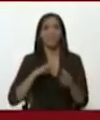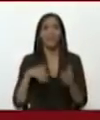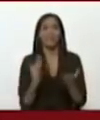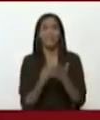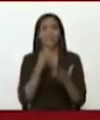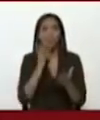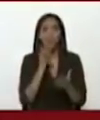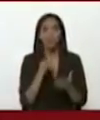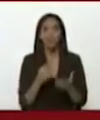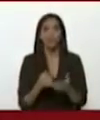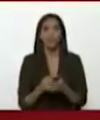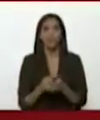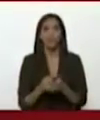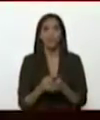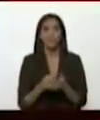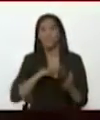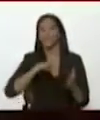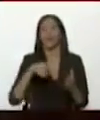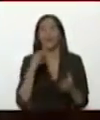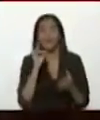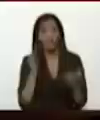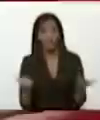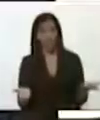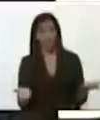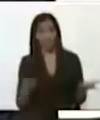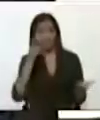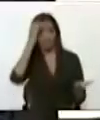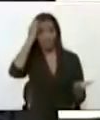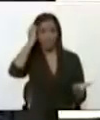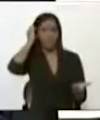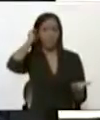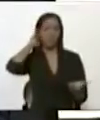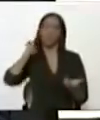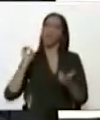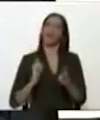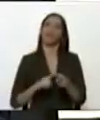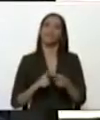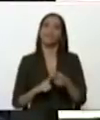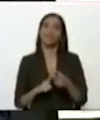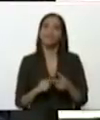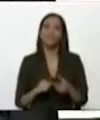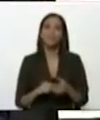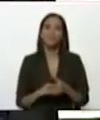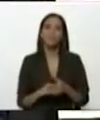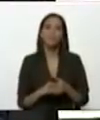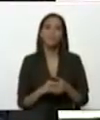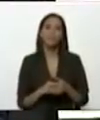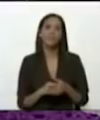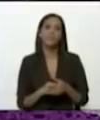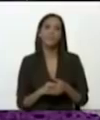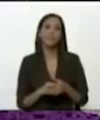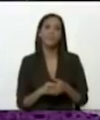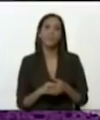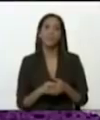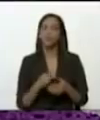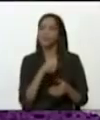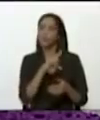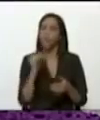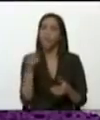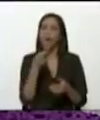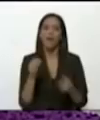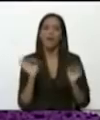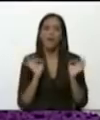café, se robaban el café. Lo ponían en la cantina y se robaban todo. Entonces, o sea, yo buscaba a nadie que realmente